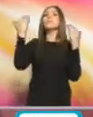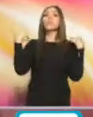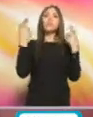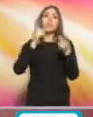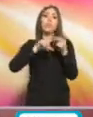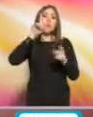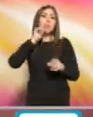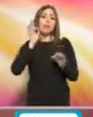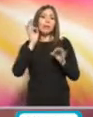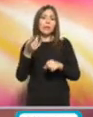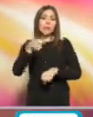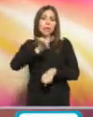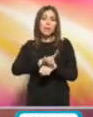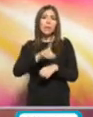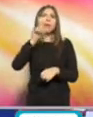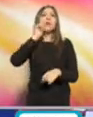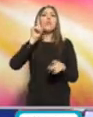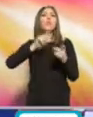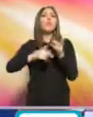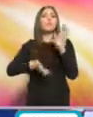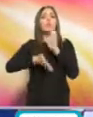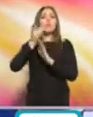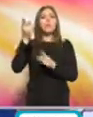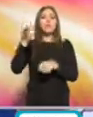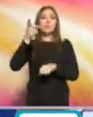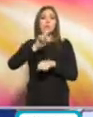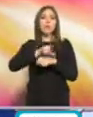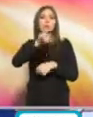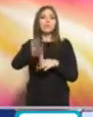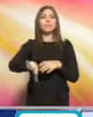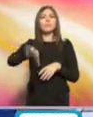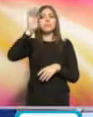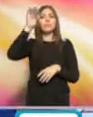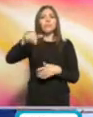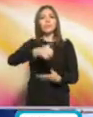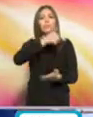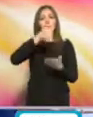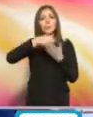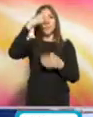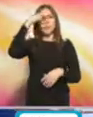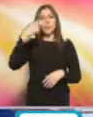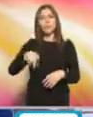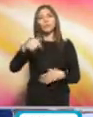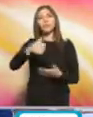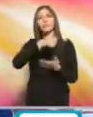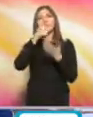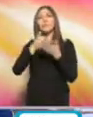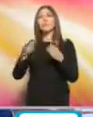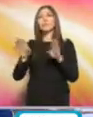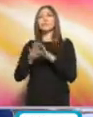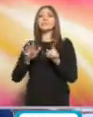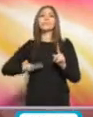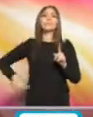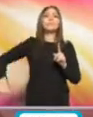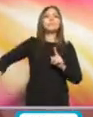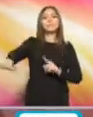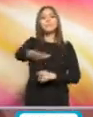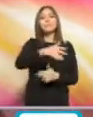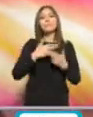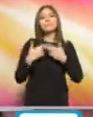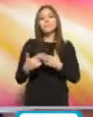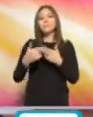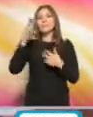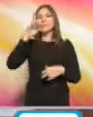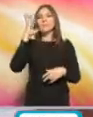que nos vayamos mañana a pasar el día, y esto, yo escogí la Ciudad de México, porque es una ciudad inabarcable, maravillosa. Yo no puedo estar más enamorada de este